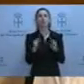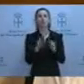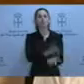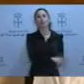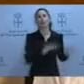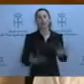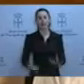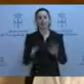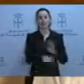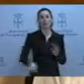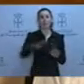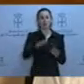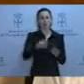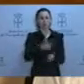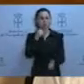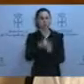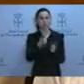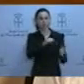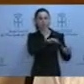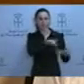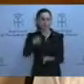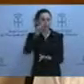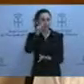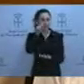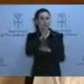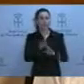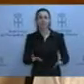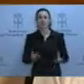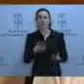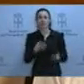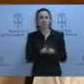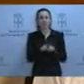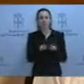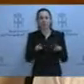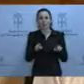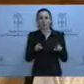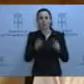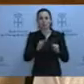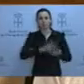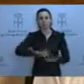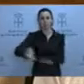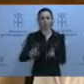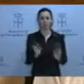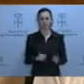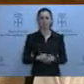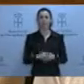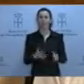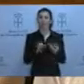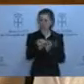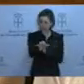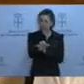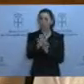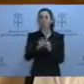destino turístico de referencia, pues obviamente no puede por menos que haberse quedado absolutamente olvidado. Y entonces, a partir de ahí,